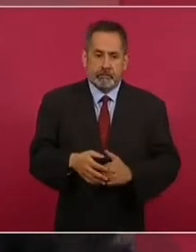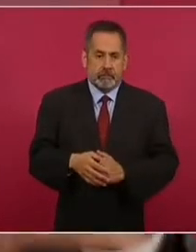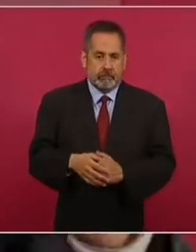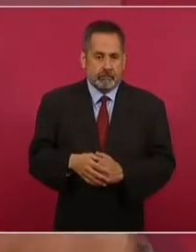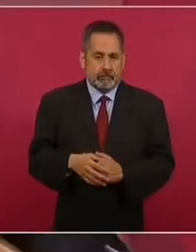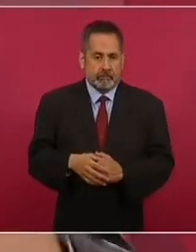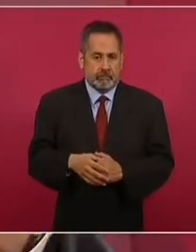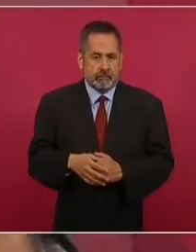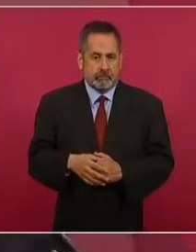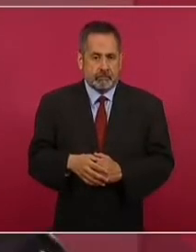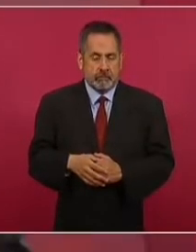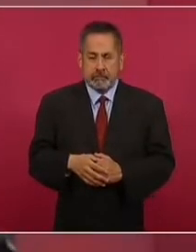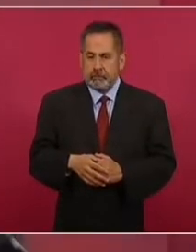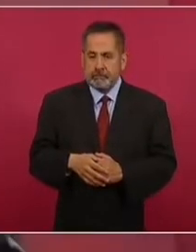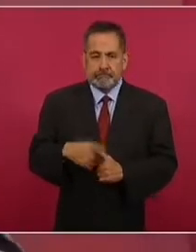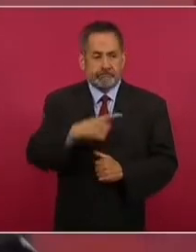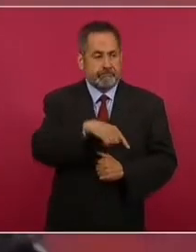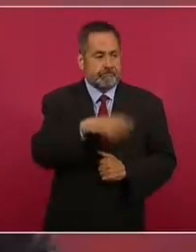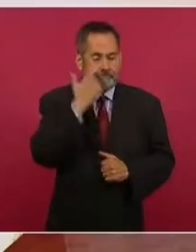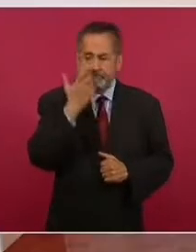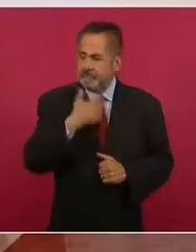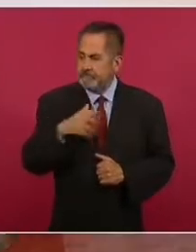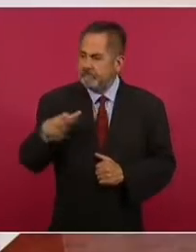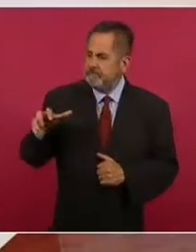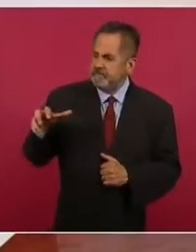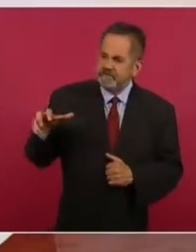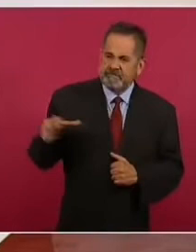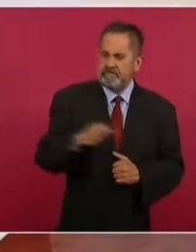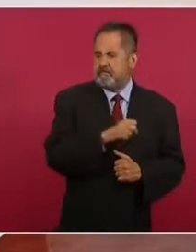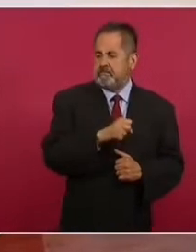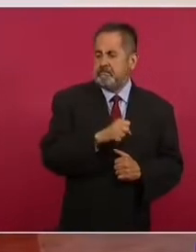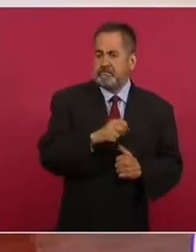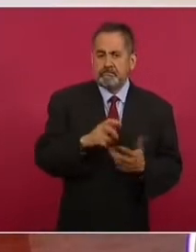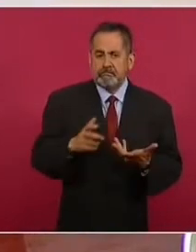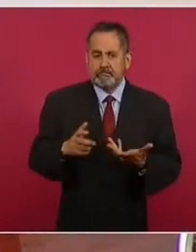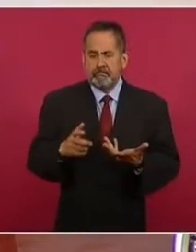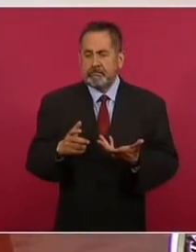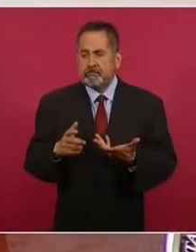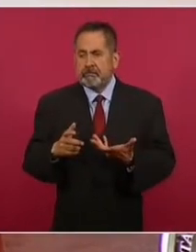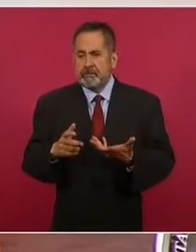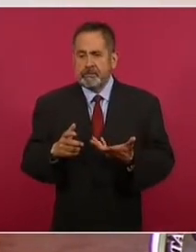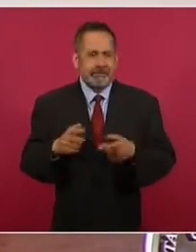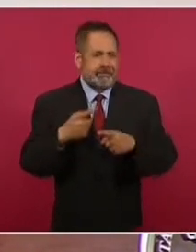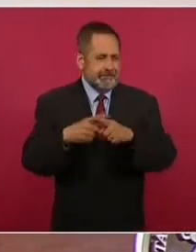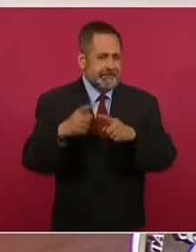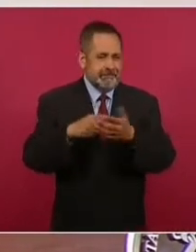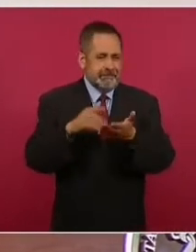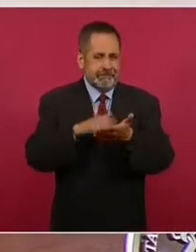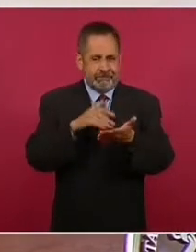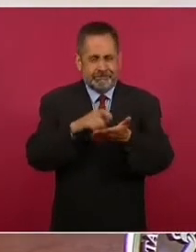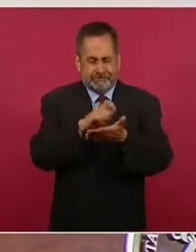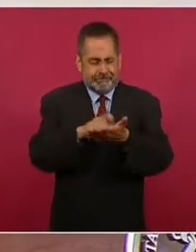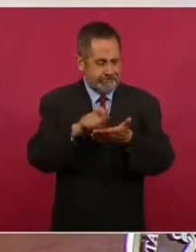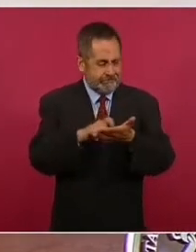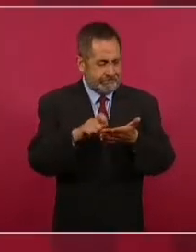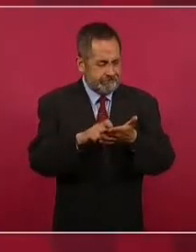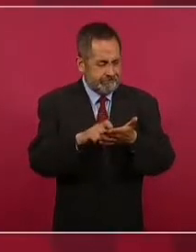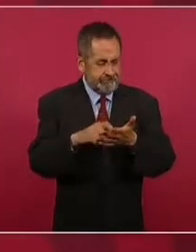Y para llevar a cabo todos los trámites se requería tener el